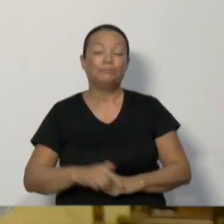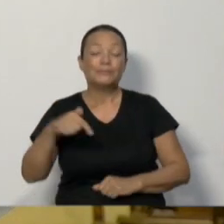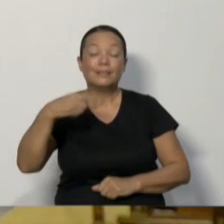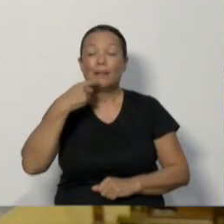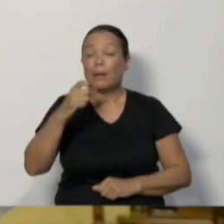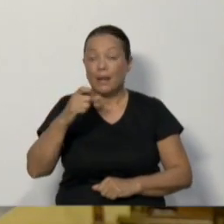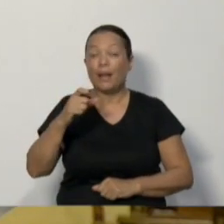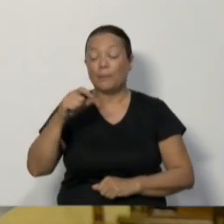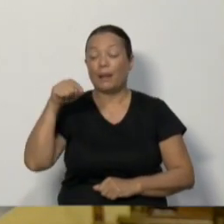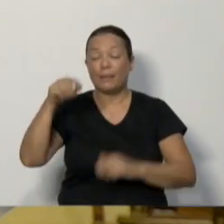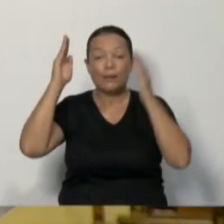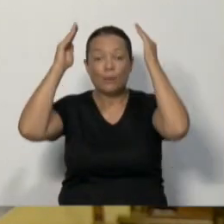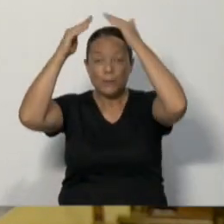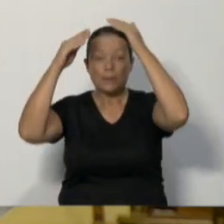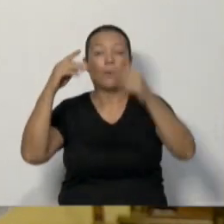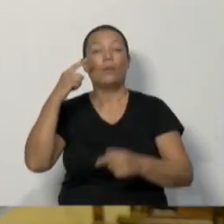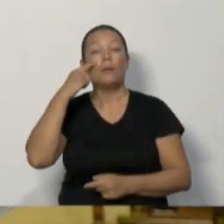Estas palabras son de Monseñor Zaspe de